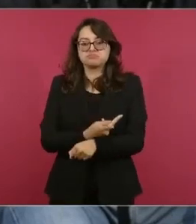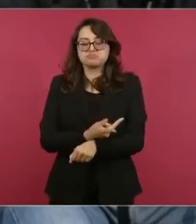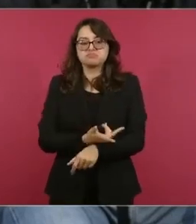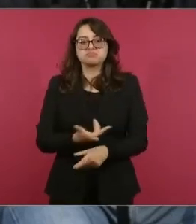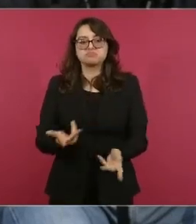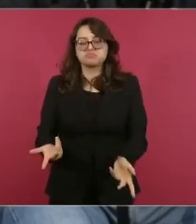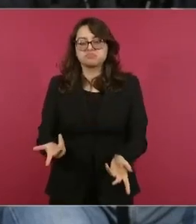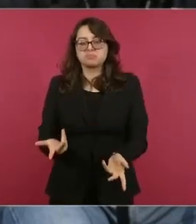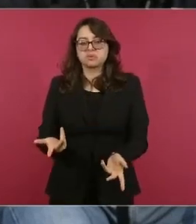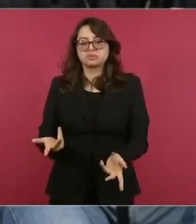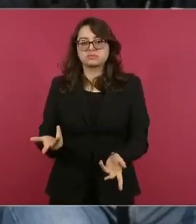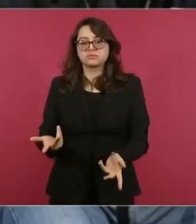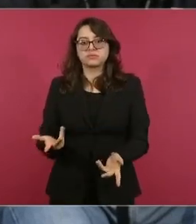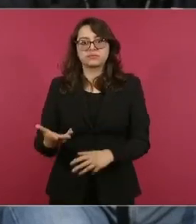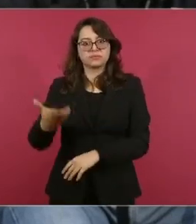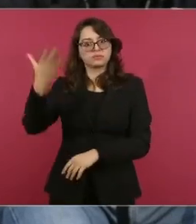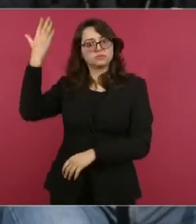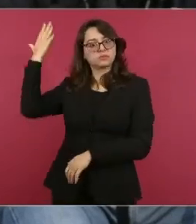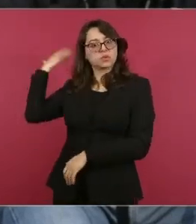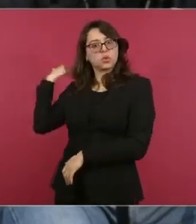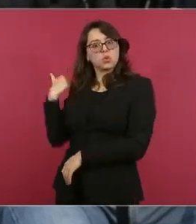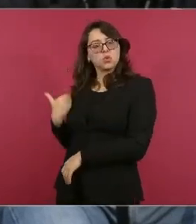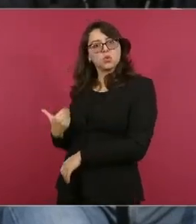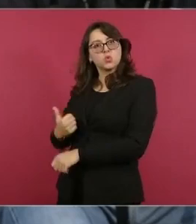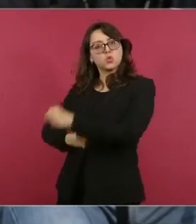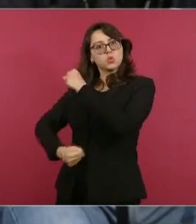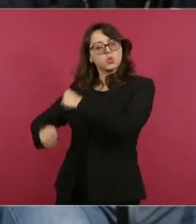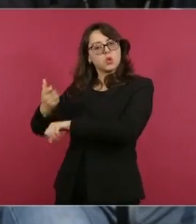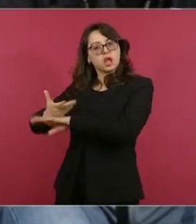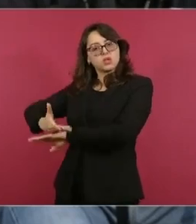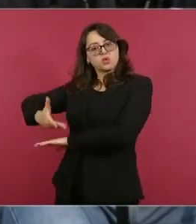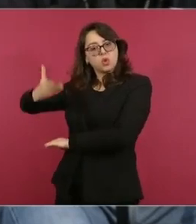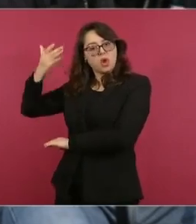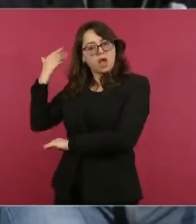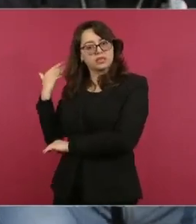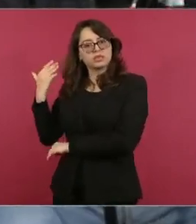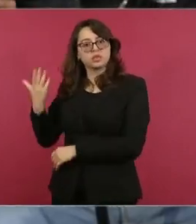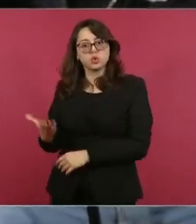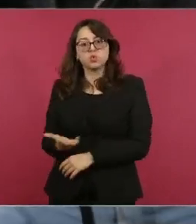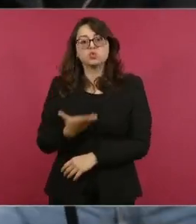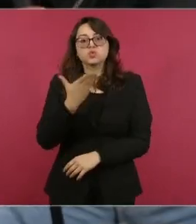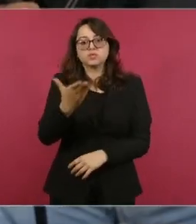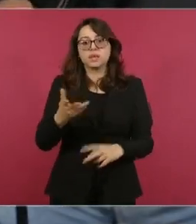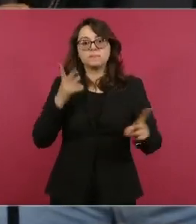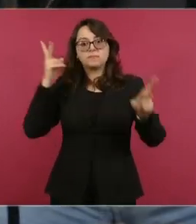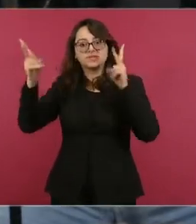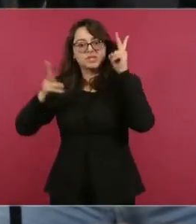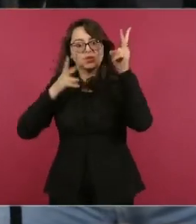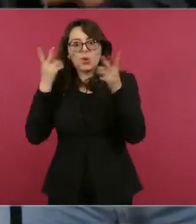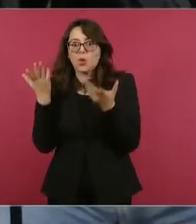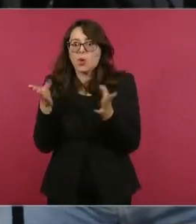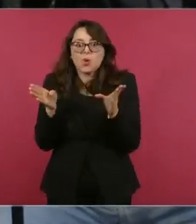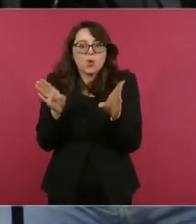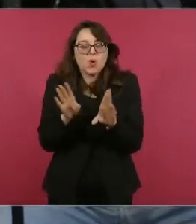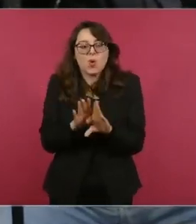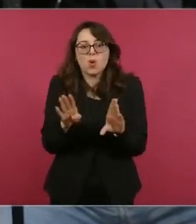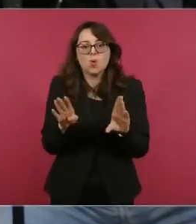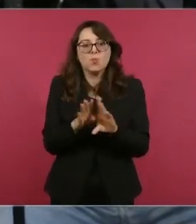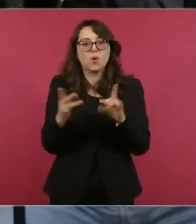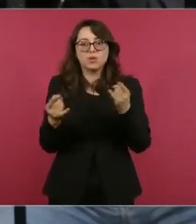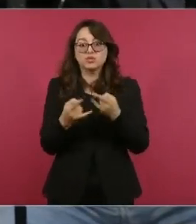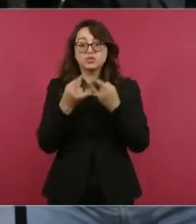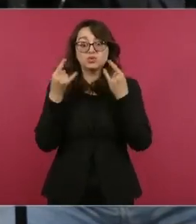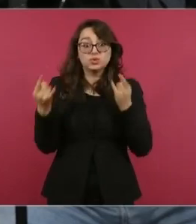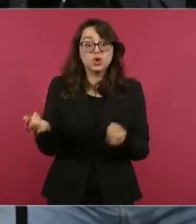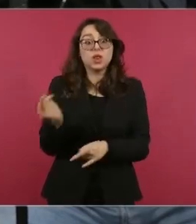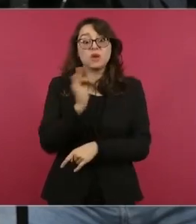como candidato a gobernador de Tabasco para acompañar al ingeniero Cárdenas a La Garrucha, a los Altos de Chiapas, y ahí platicó en un momento